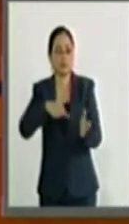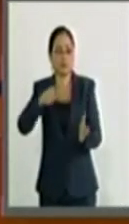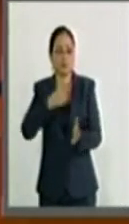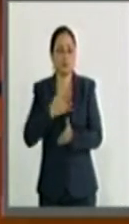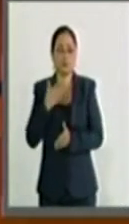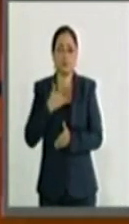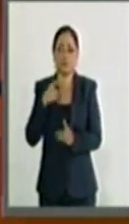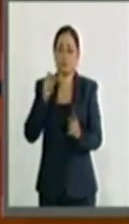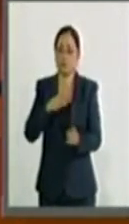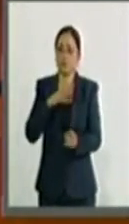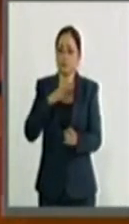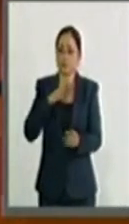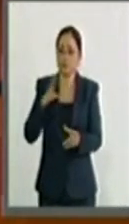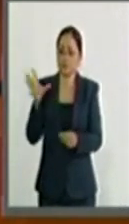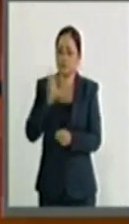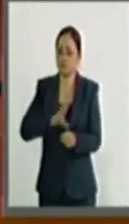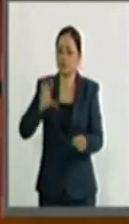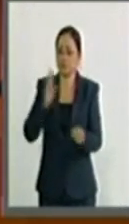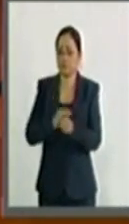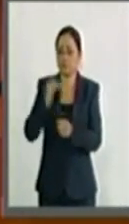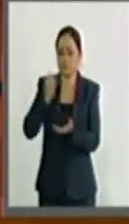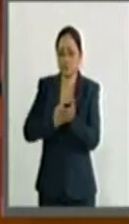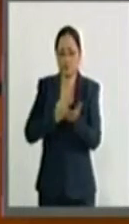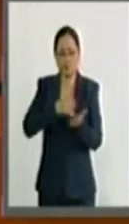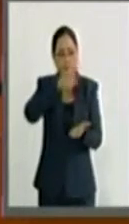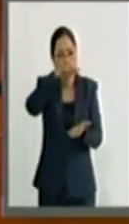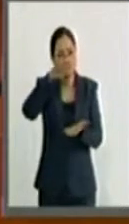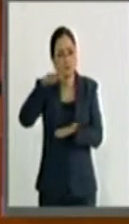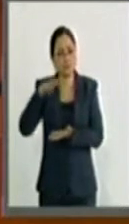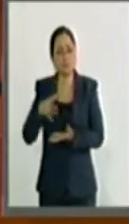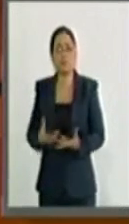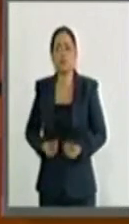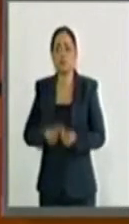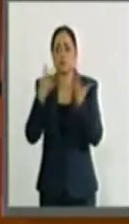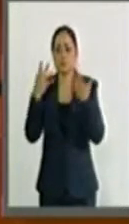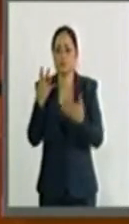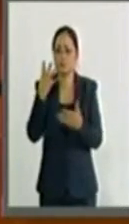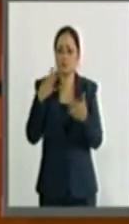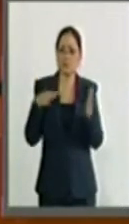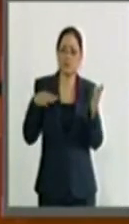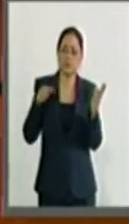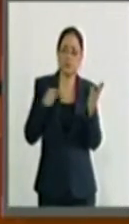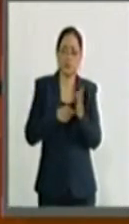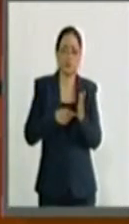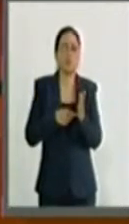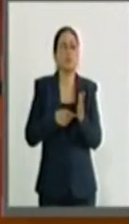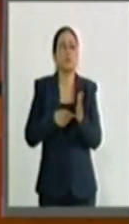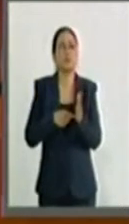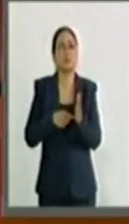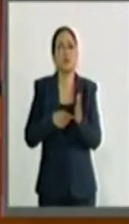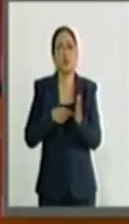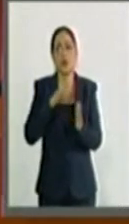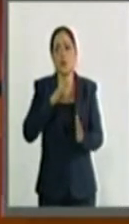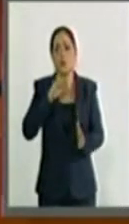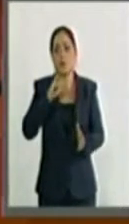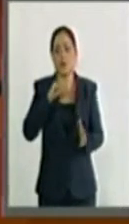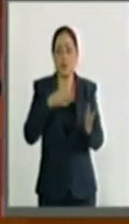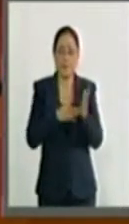estima que el total de ingresos recaudados sea de 4 billones de pesos.